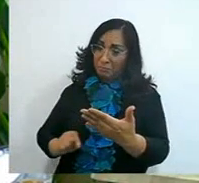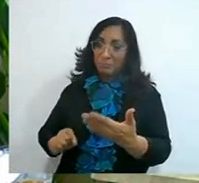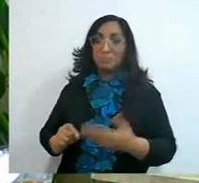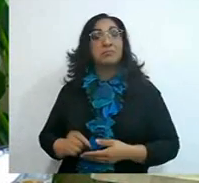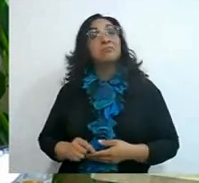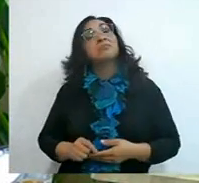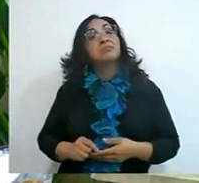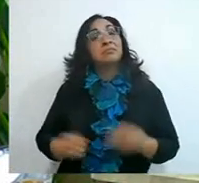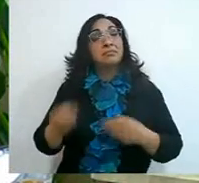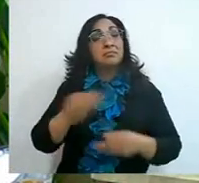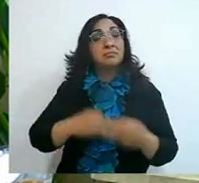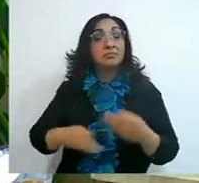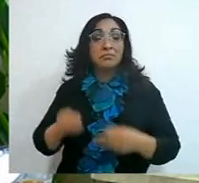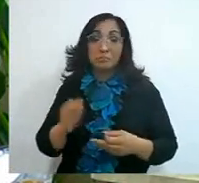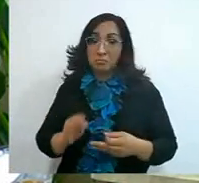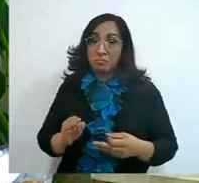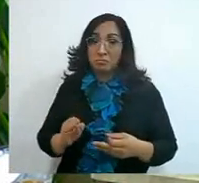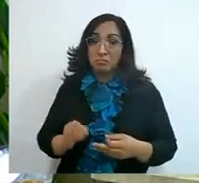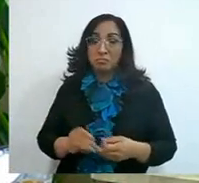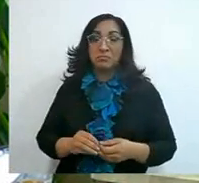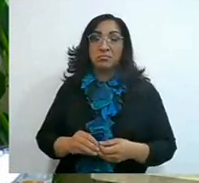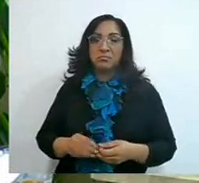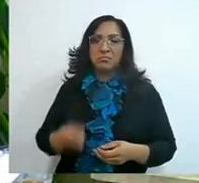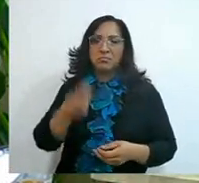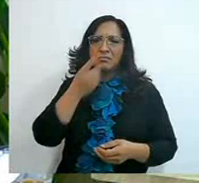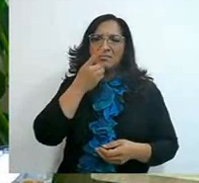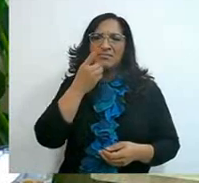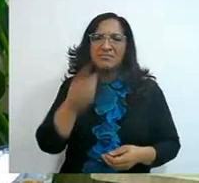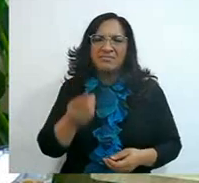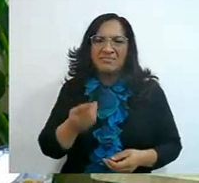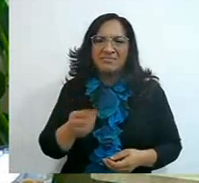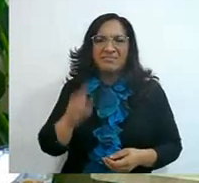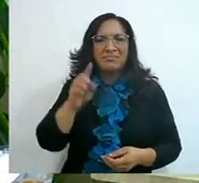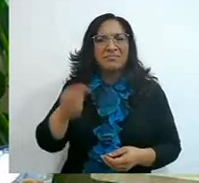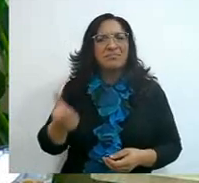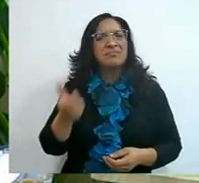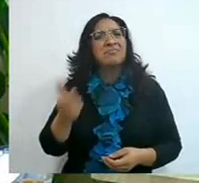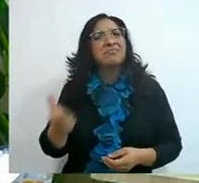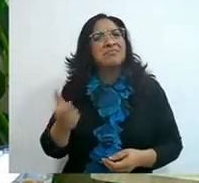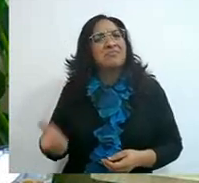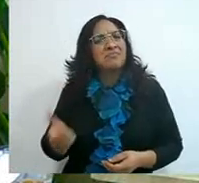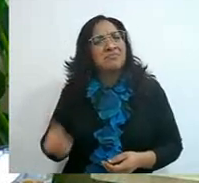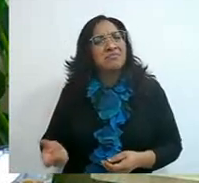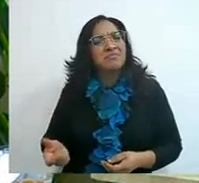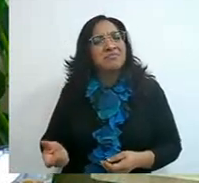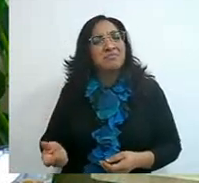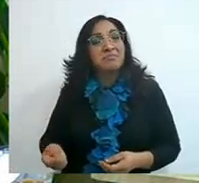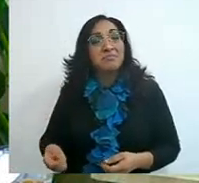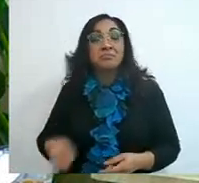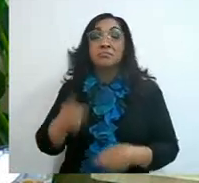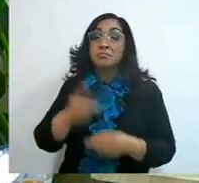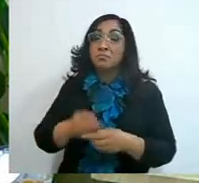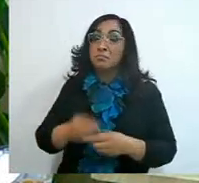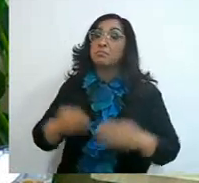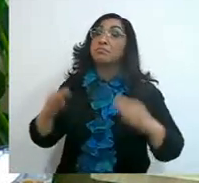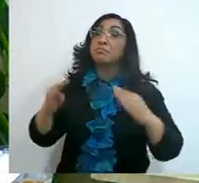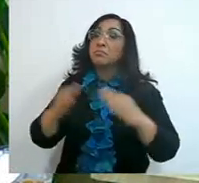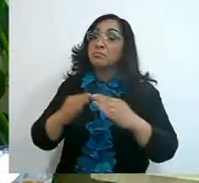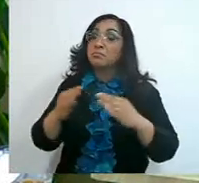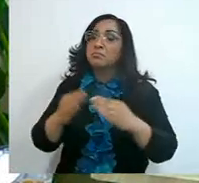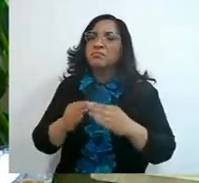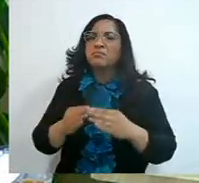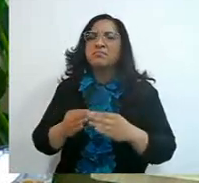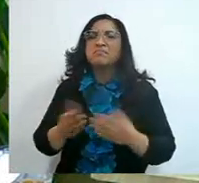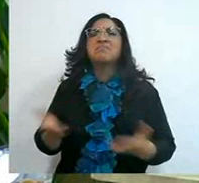Y aparte que le daban una lista que dijera que cuánto ganaba y dónde vivía y cuánto tenía de esto y cuánto, qué